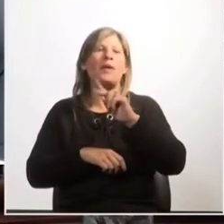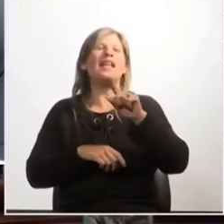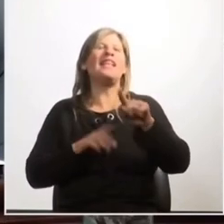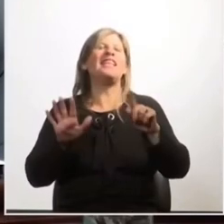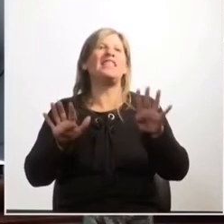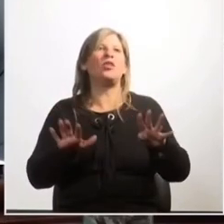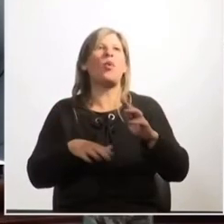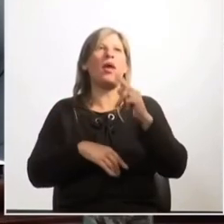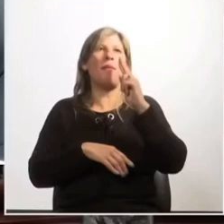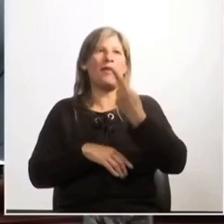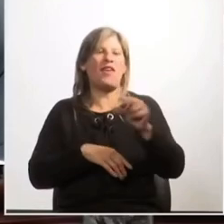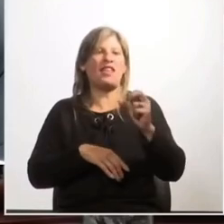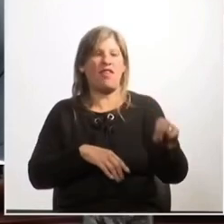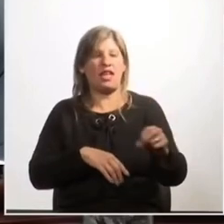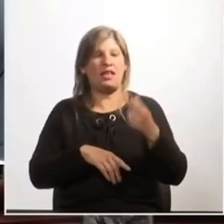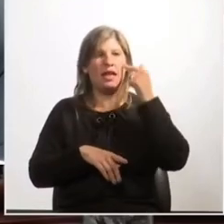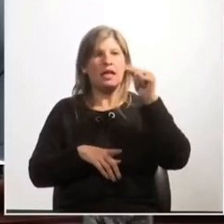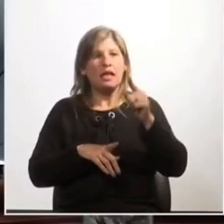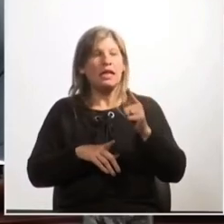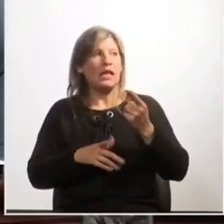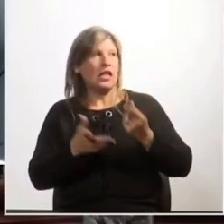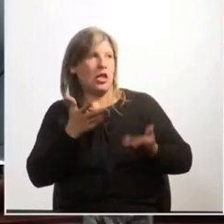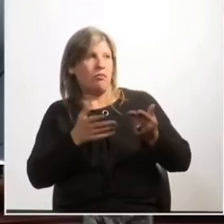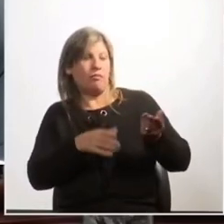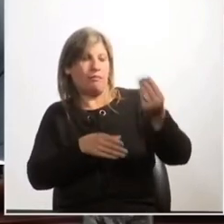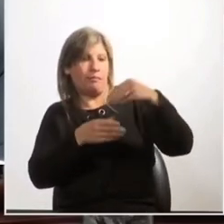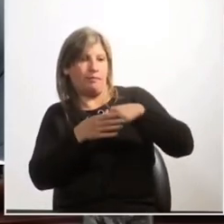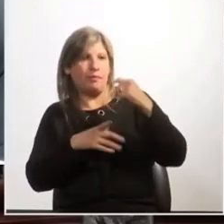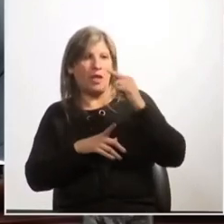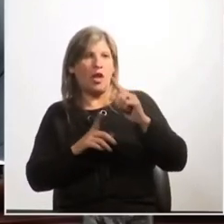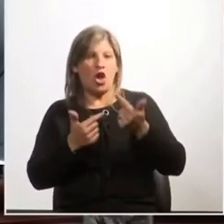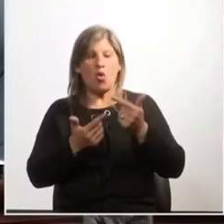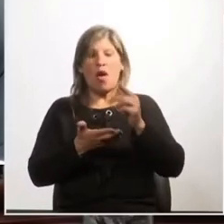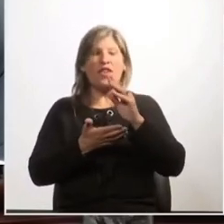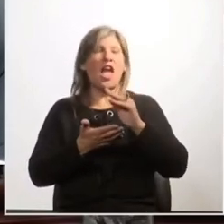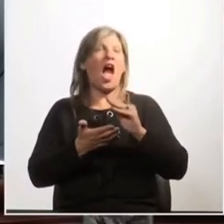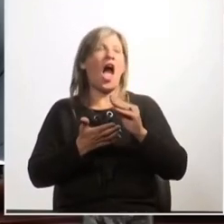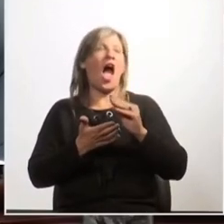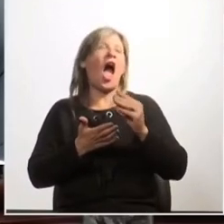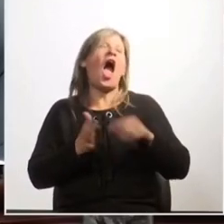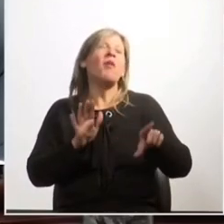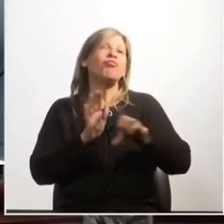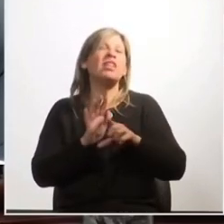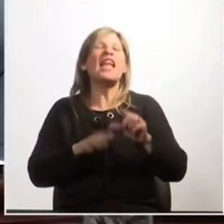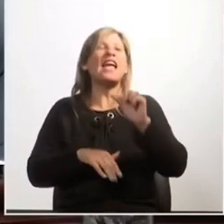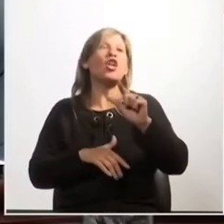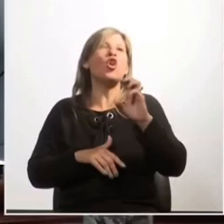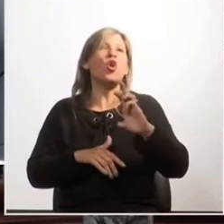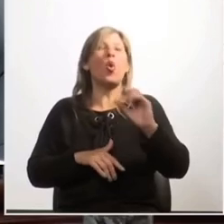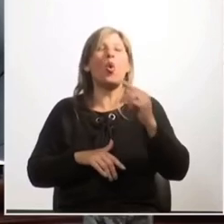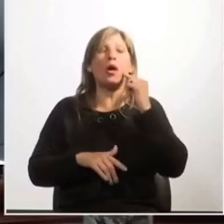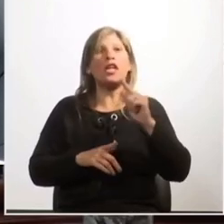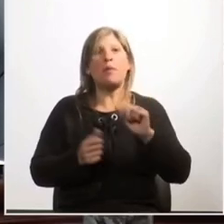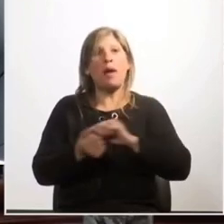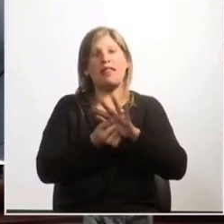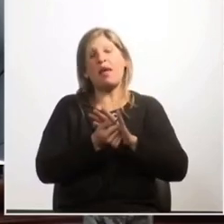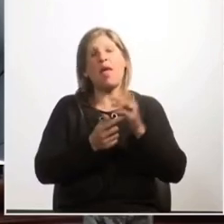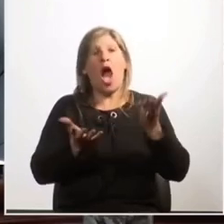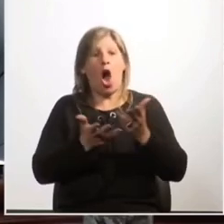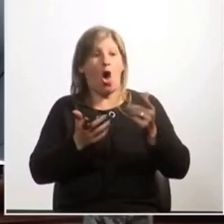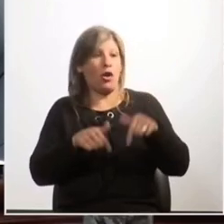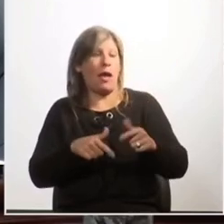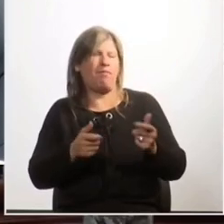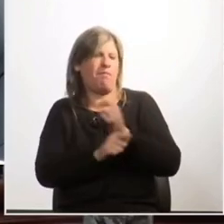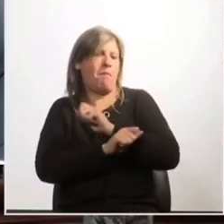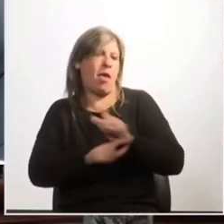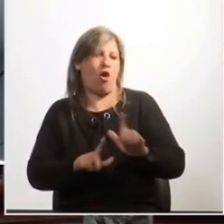decir, incluso contra el registro de cuando no teníamos ni LUC ni pandemia, estamos peor. Durante